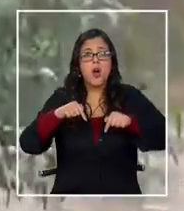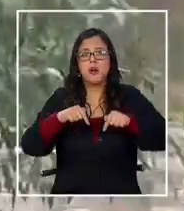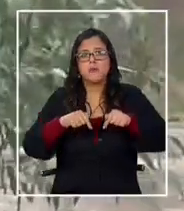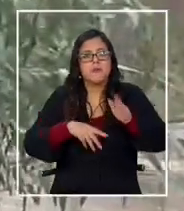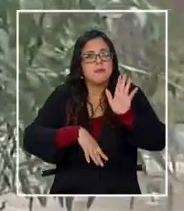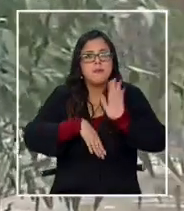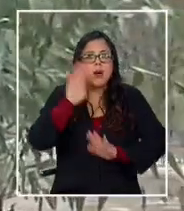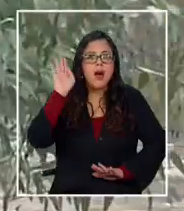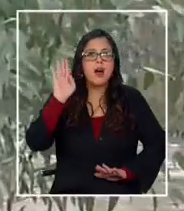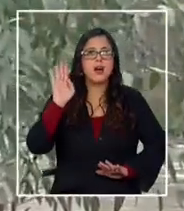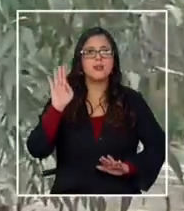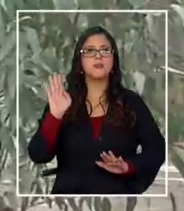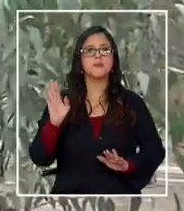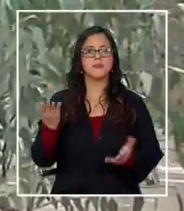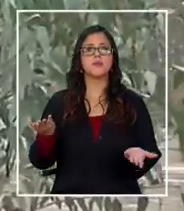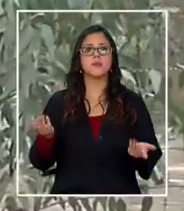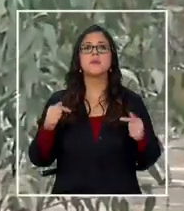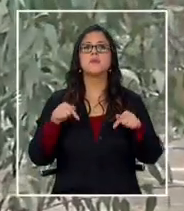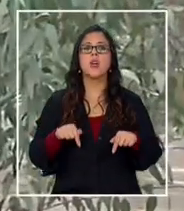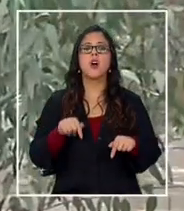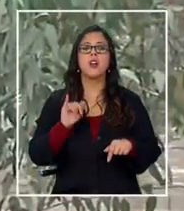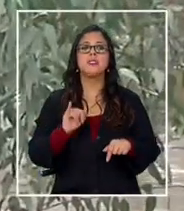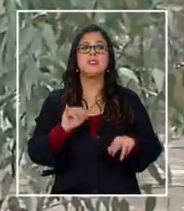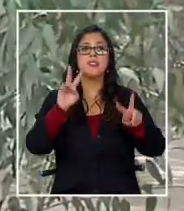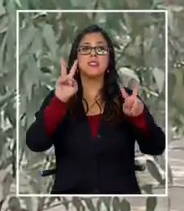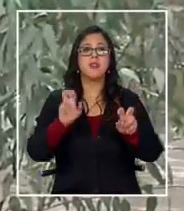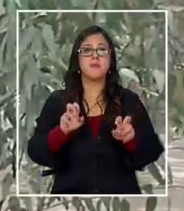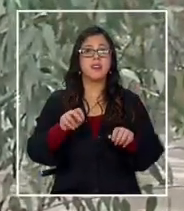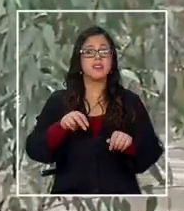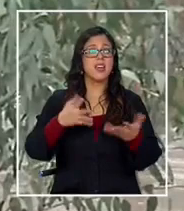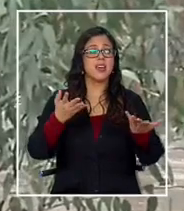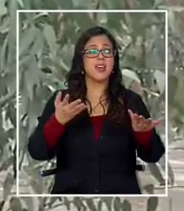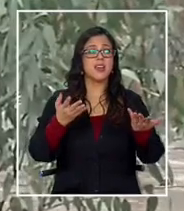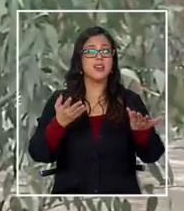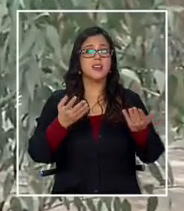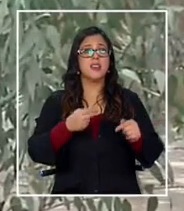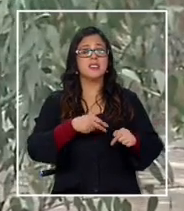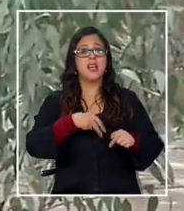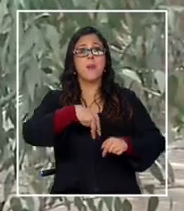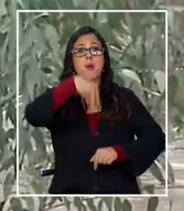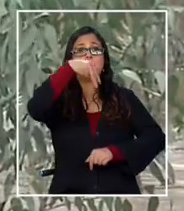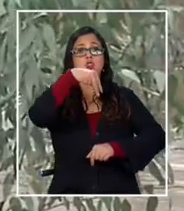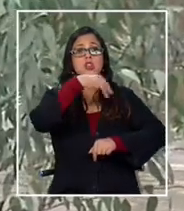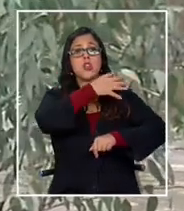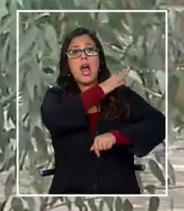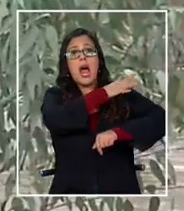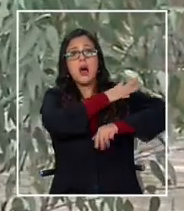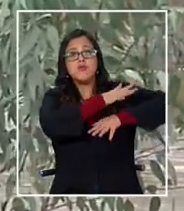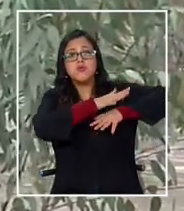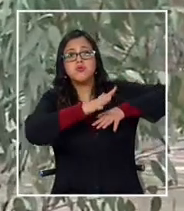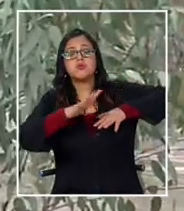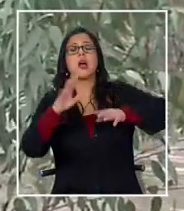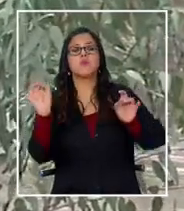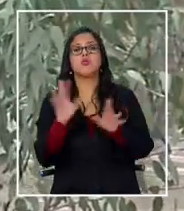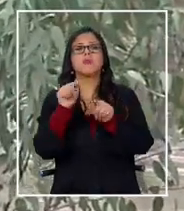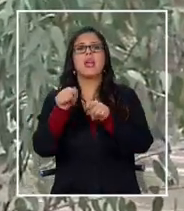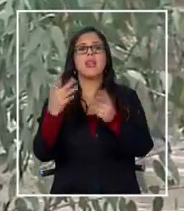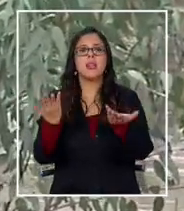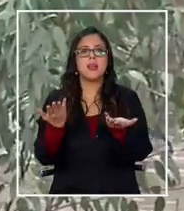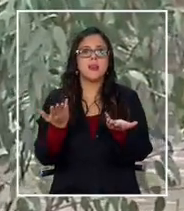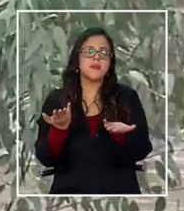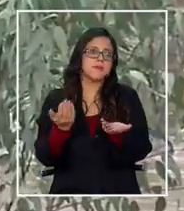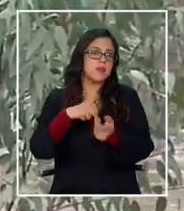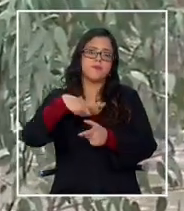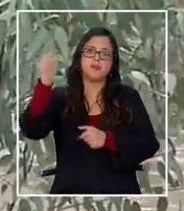más. Porque ahora, si es que se viene por el norte el agua, ya tendríamos que salir arrancándonos. Ahora, ¿cómo se han preparado para el...?